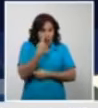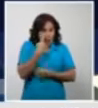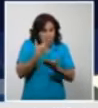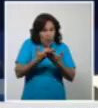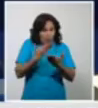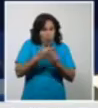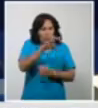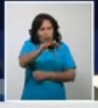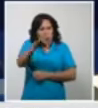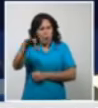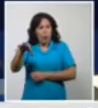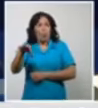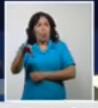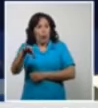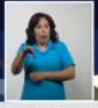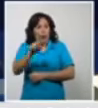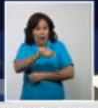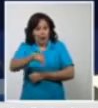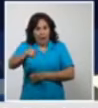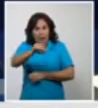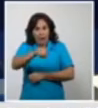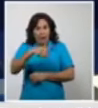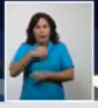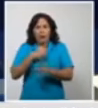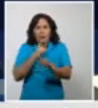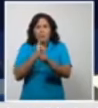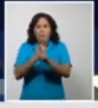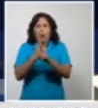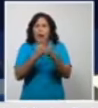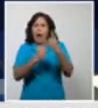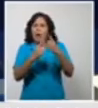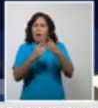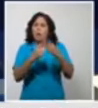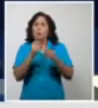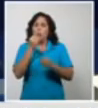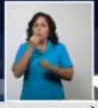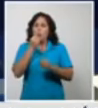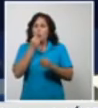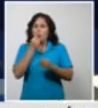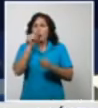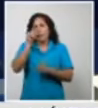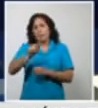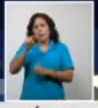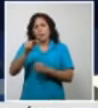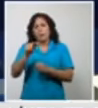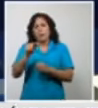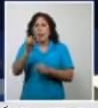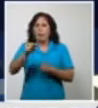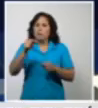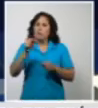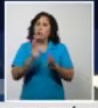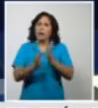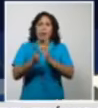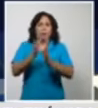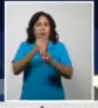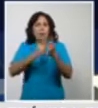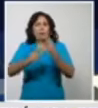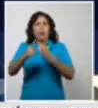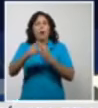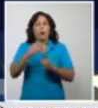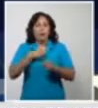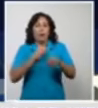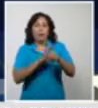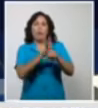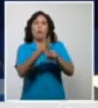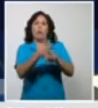se ha producido algún movimiento de casos positivos al